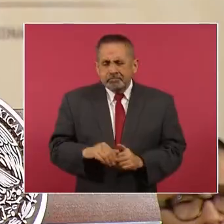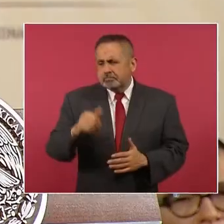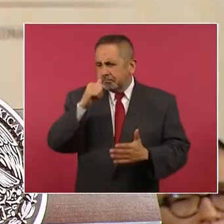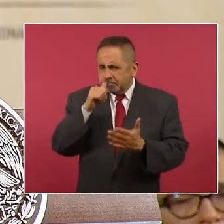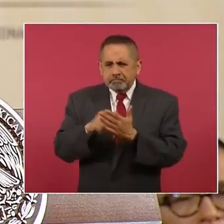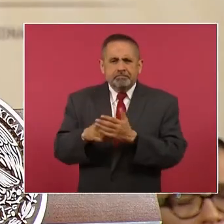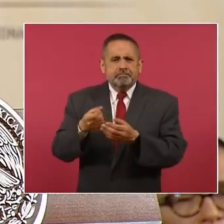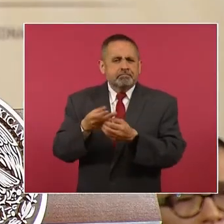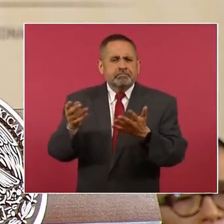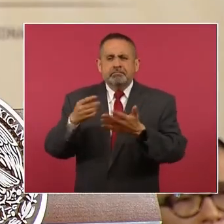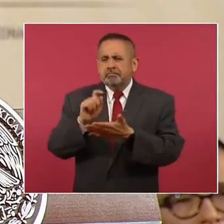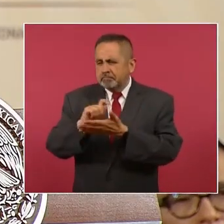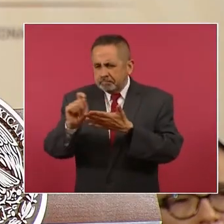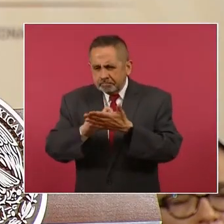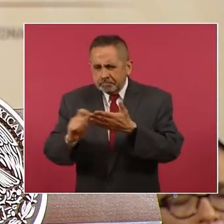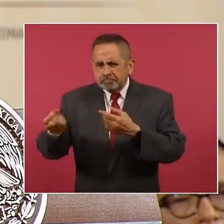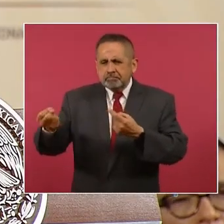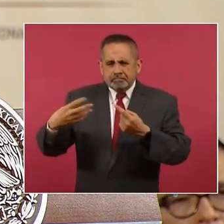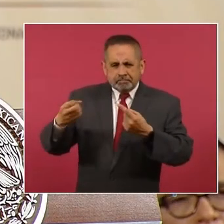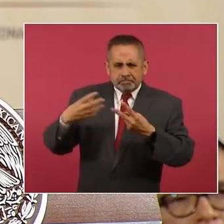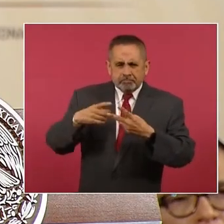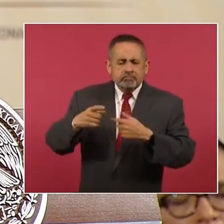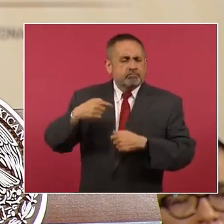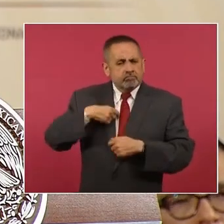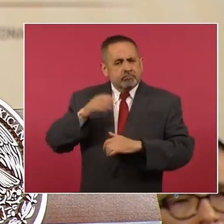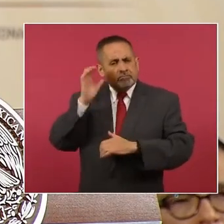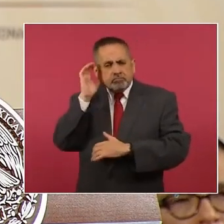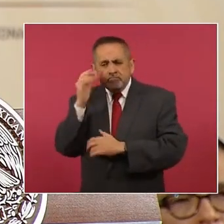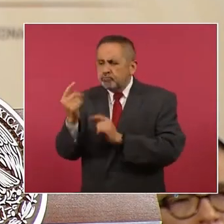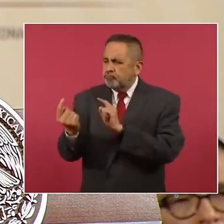cartas, escritos, escucho